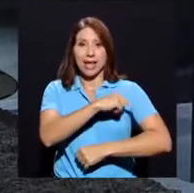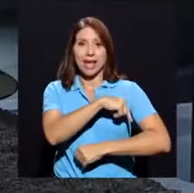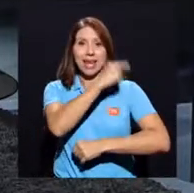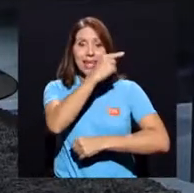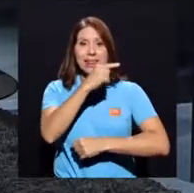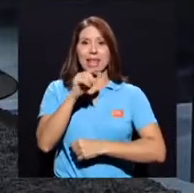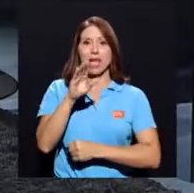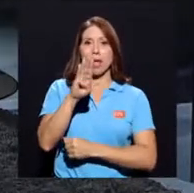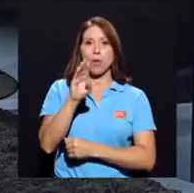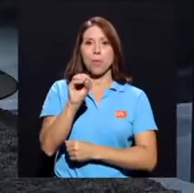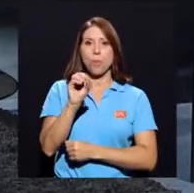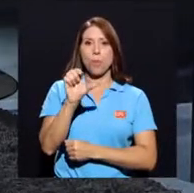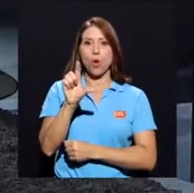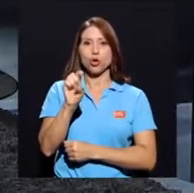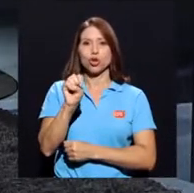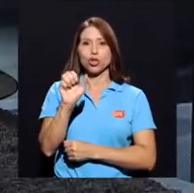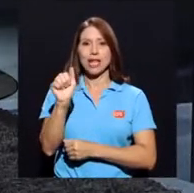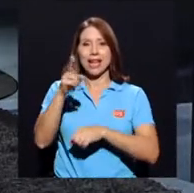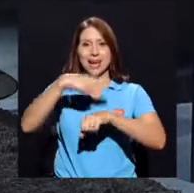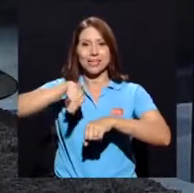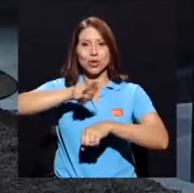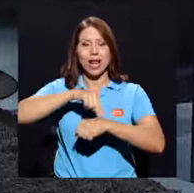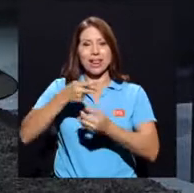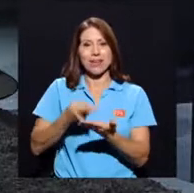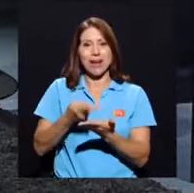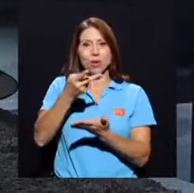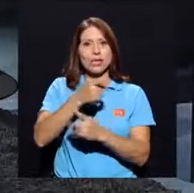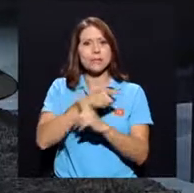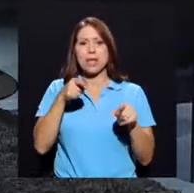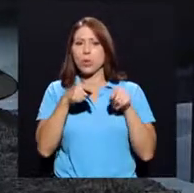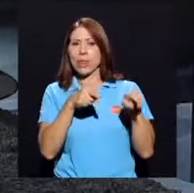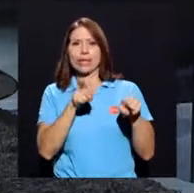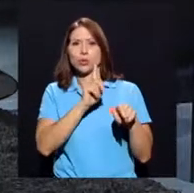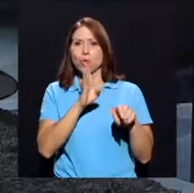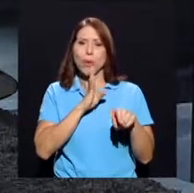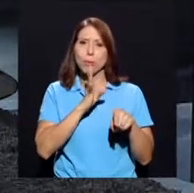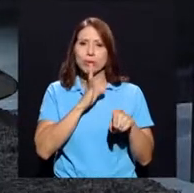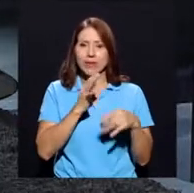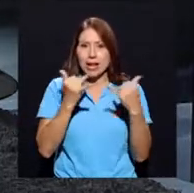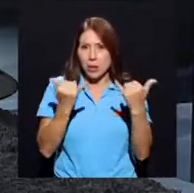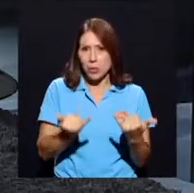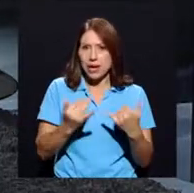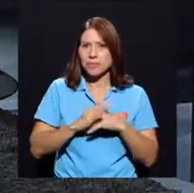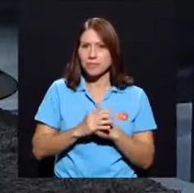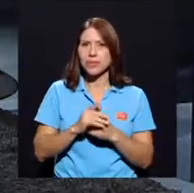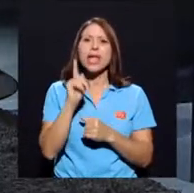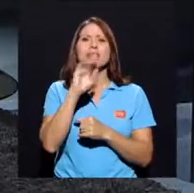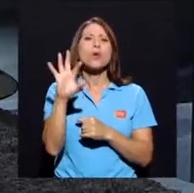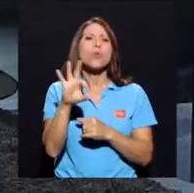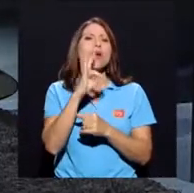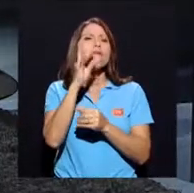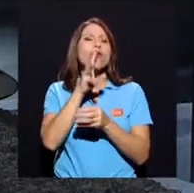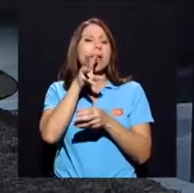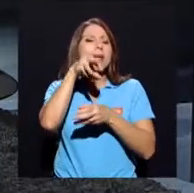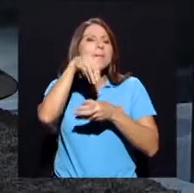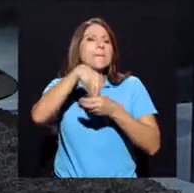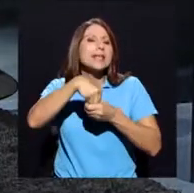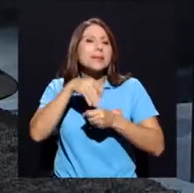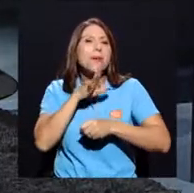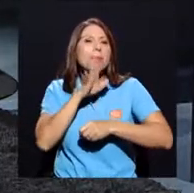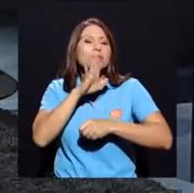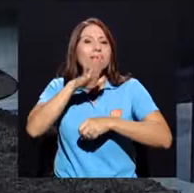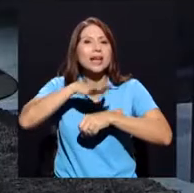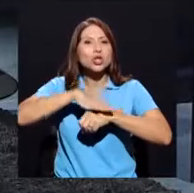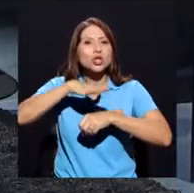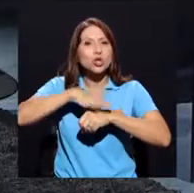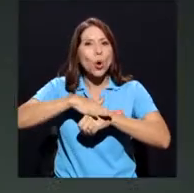nacional de valores pero no hablar ni de bolsa implícitamente de valores pero no de esos de